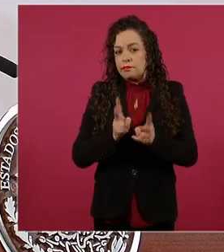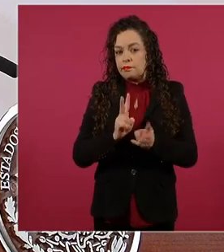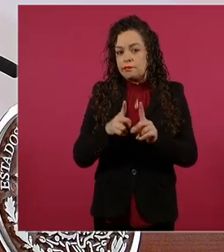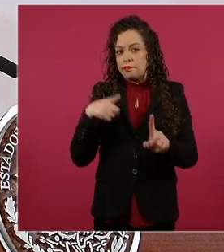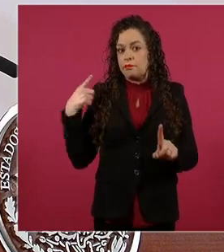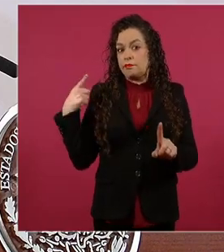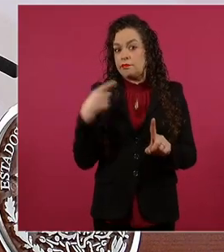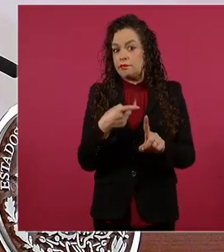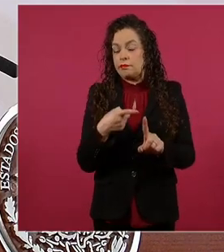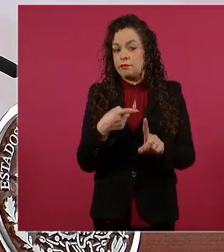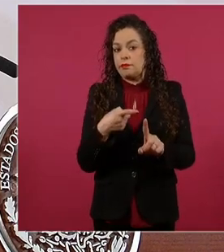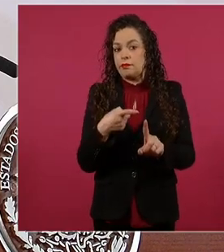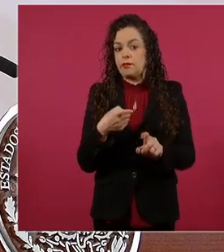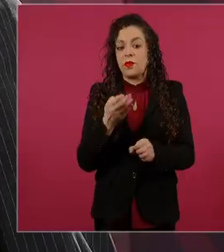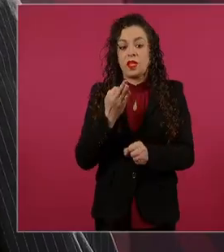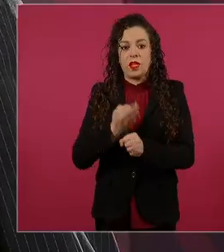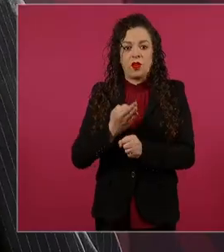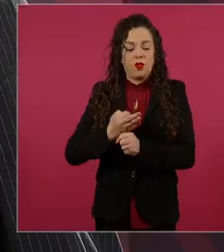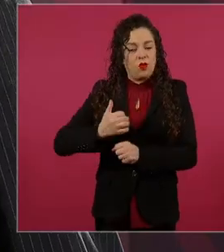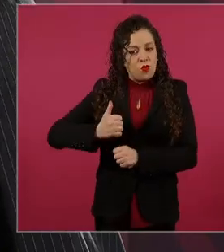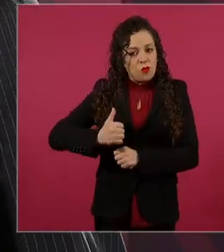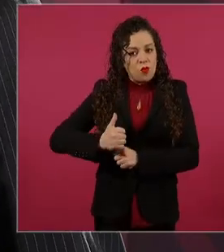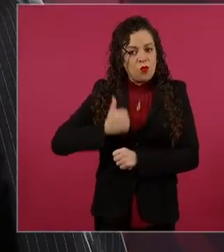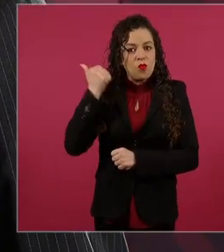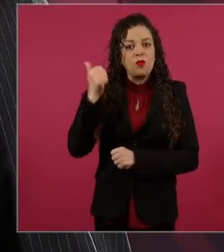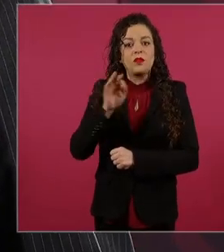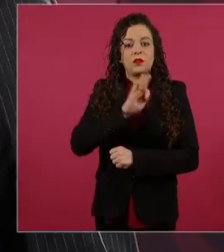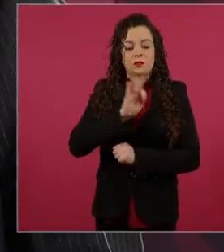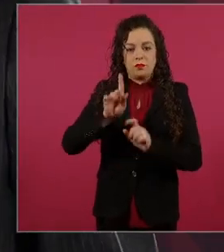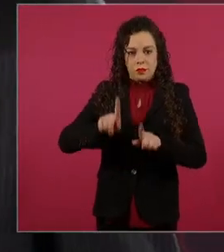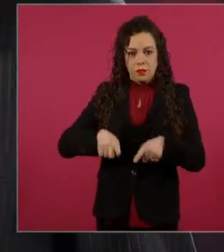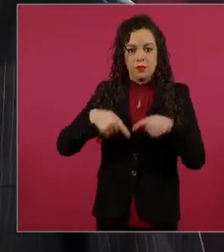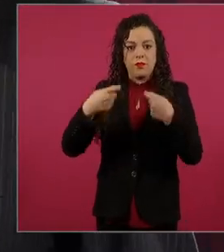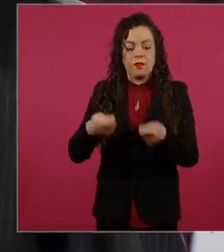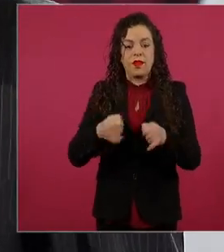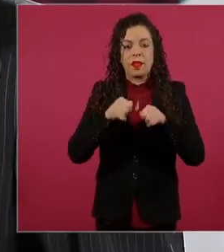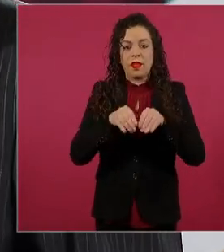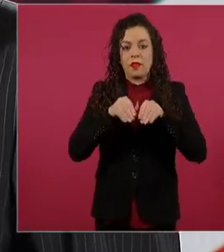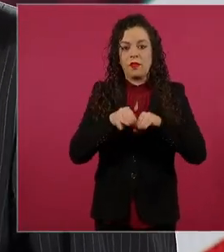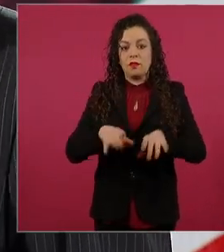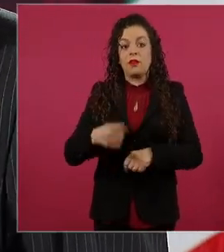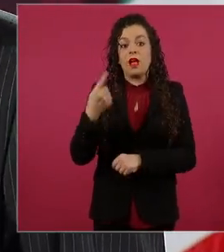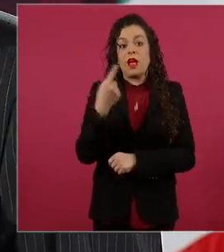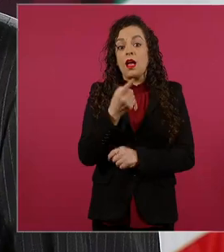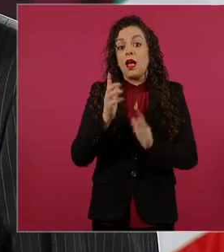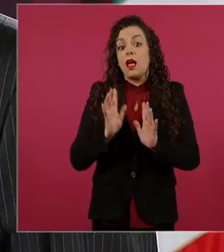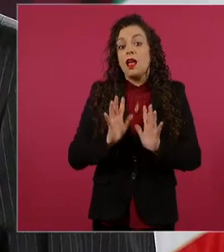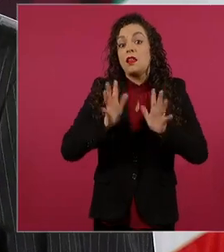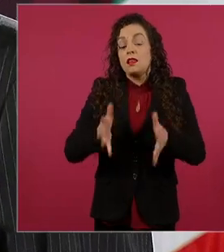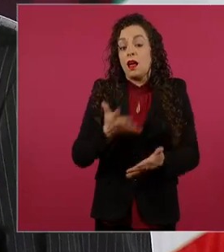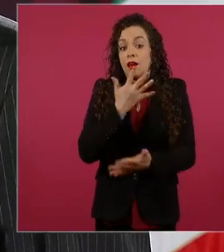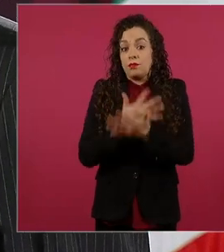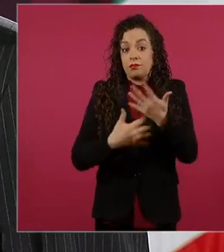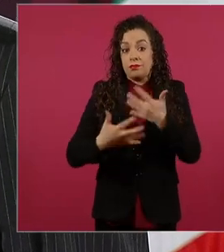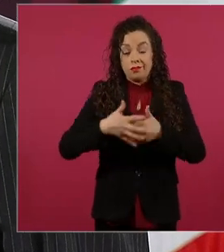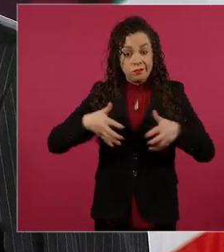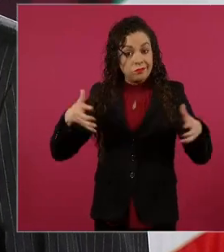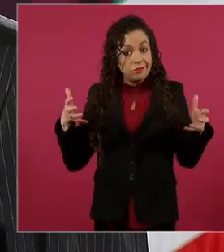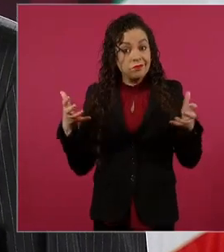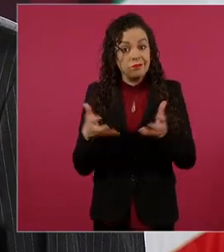oportunidad de informarles sobre lo realizado. También con